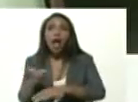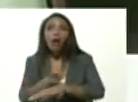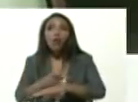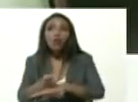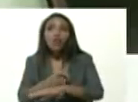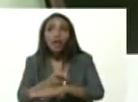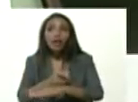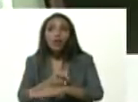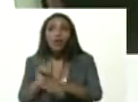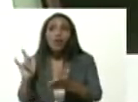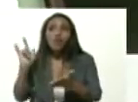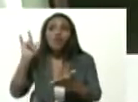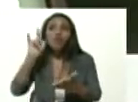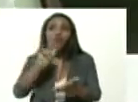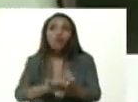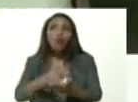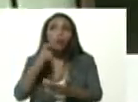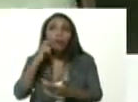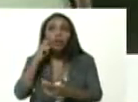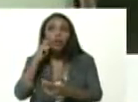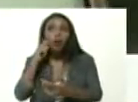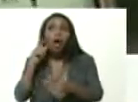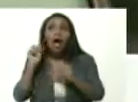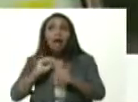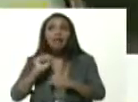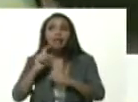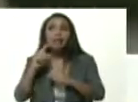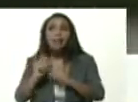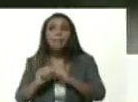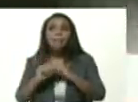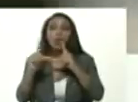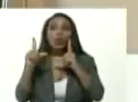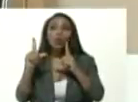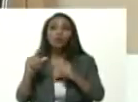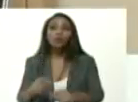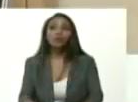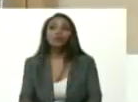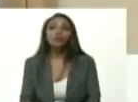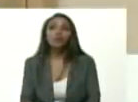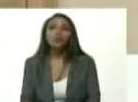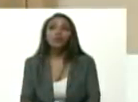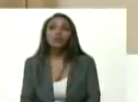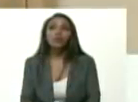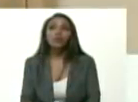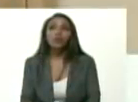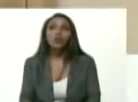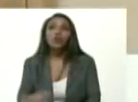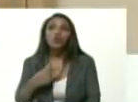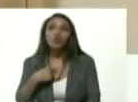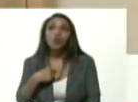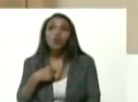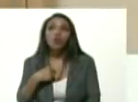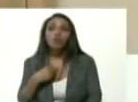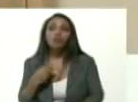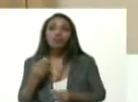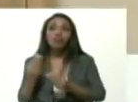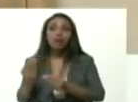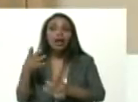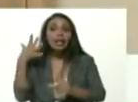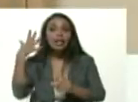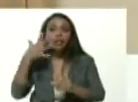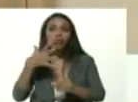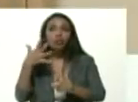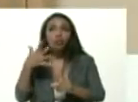para retornar al país y así reaccionan en las redes. Yo le he dado la instrucción con